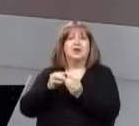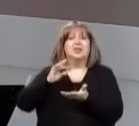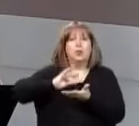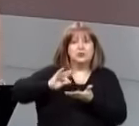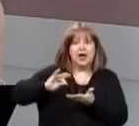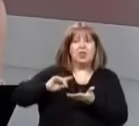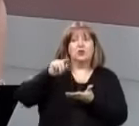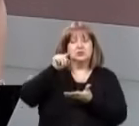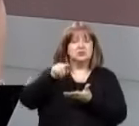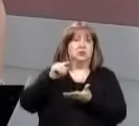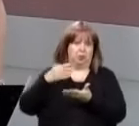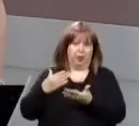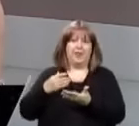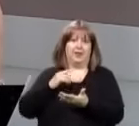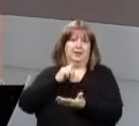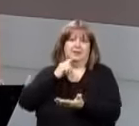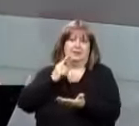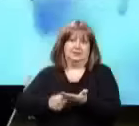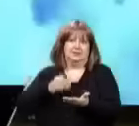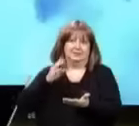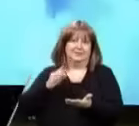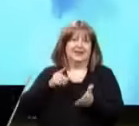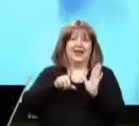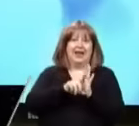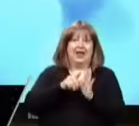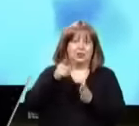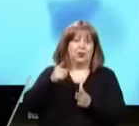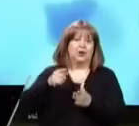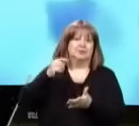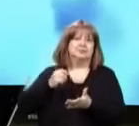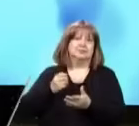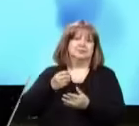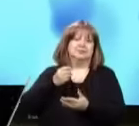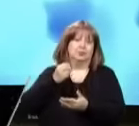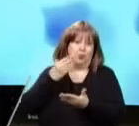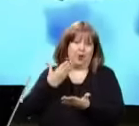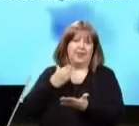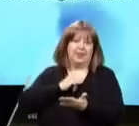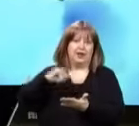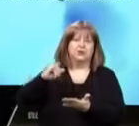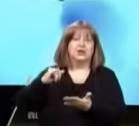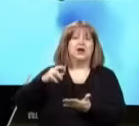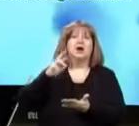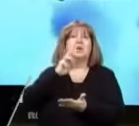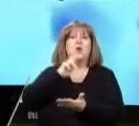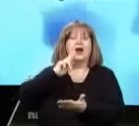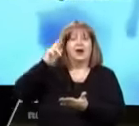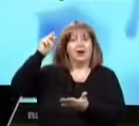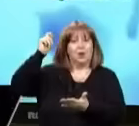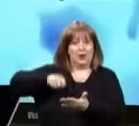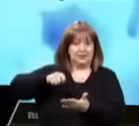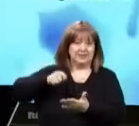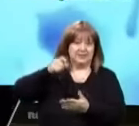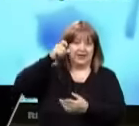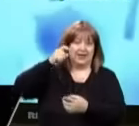Y sí. Muy cierto todo lo que dice cada palabra. Hay todavía capítulos que están pendientes y para él es una cuestión obvia, natural, que debería suceder desde otras